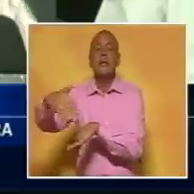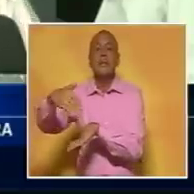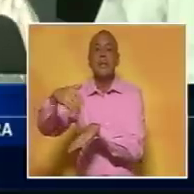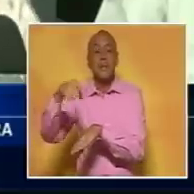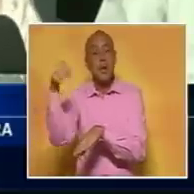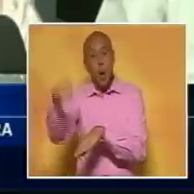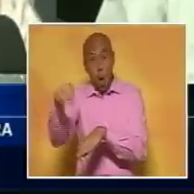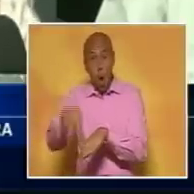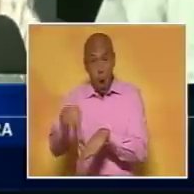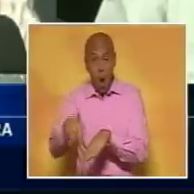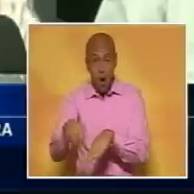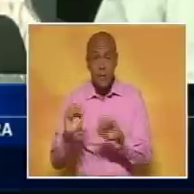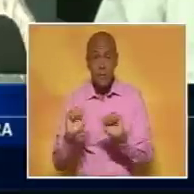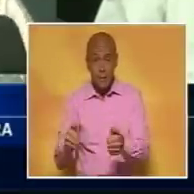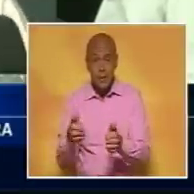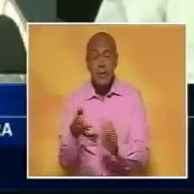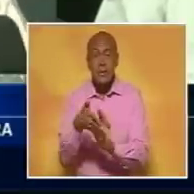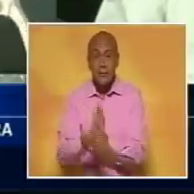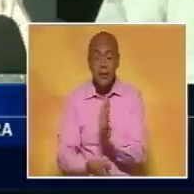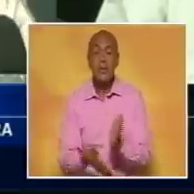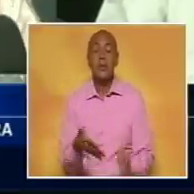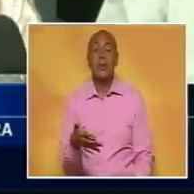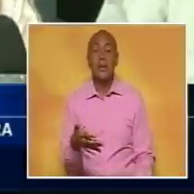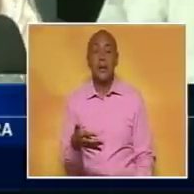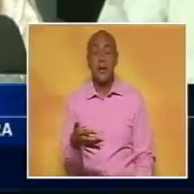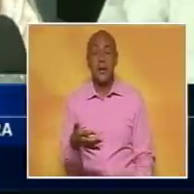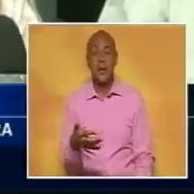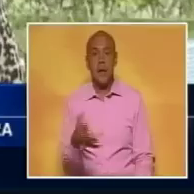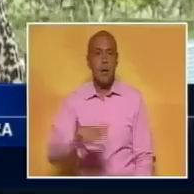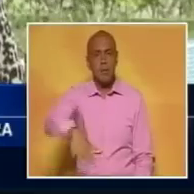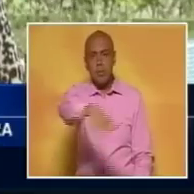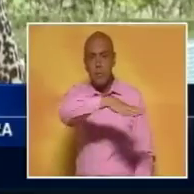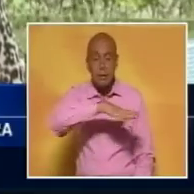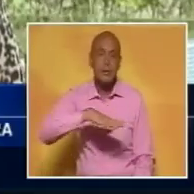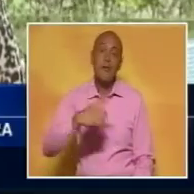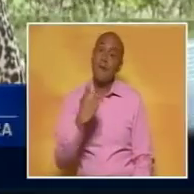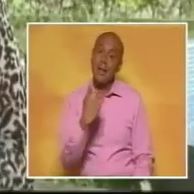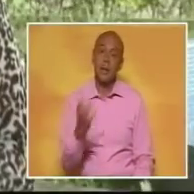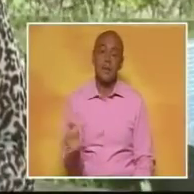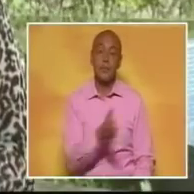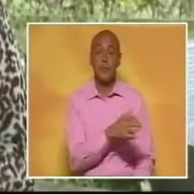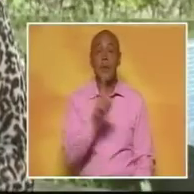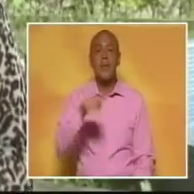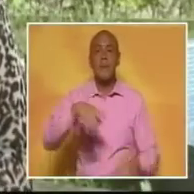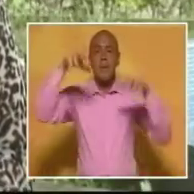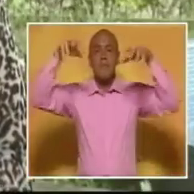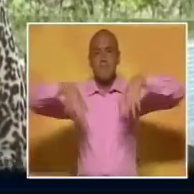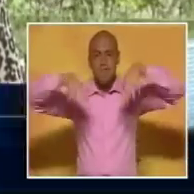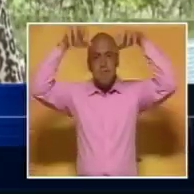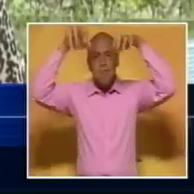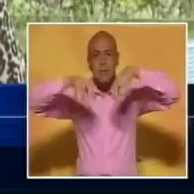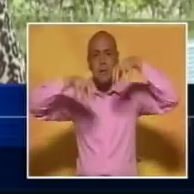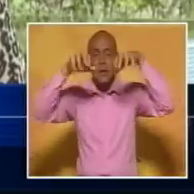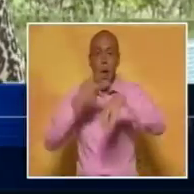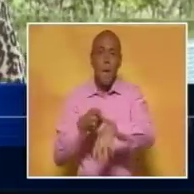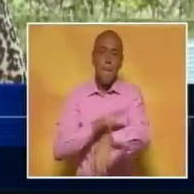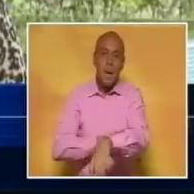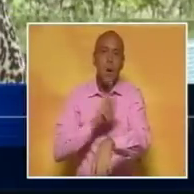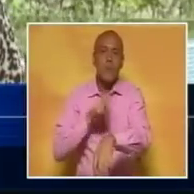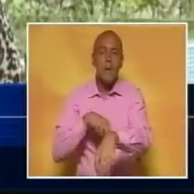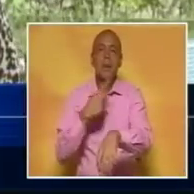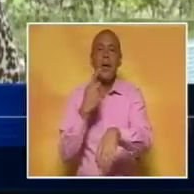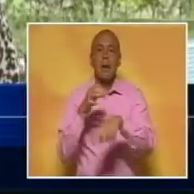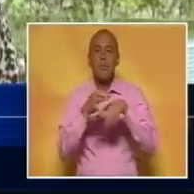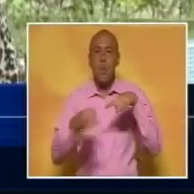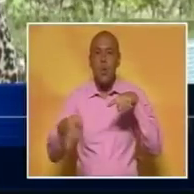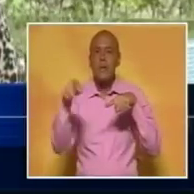iniciar hoy para asfaltar el sector La Chucurí. Cabe destacar que por las precipitaciones resultó afectado el municipio Uribante y